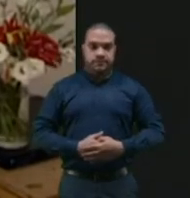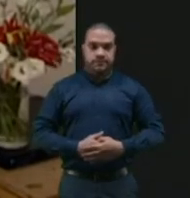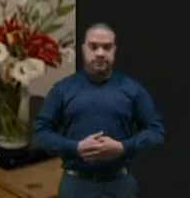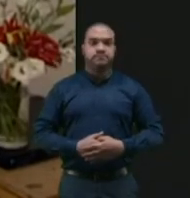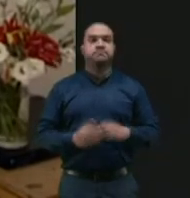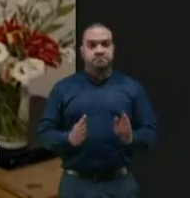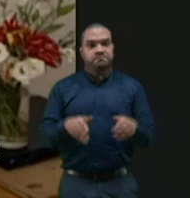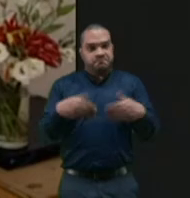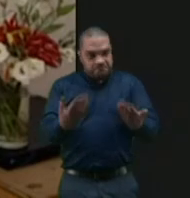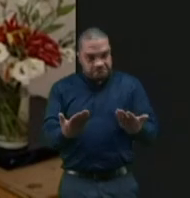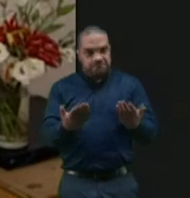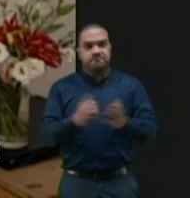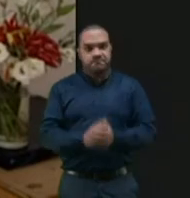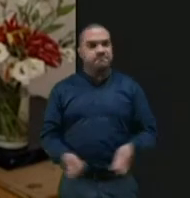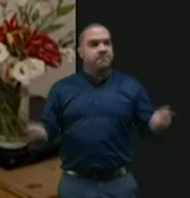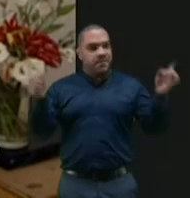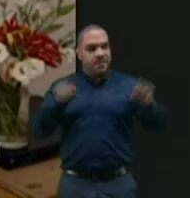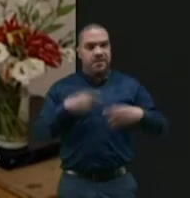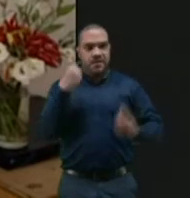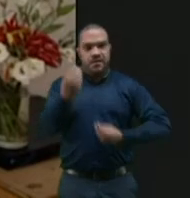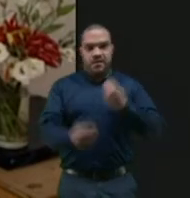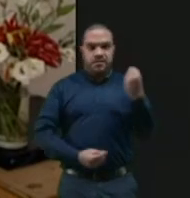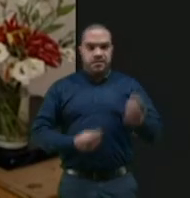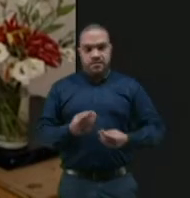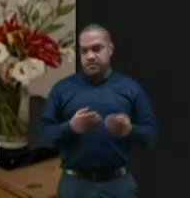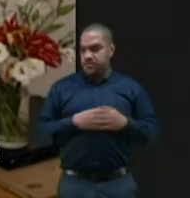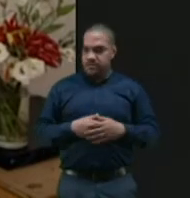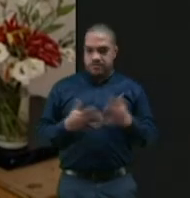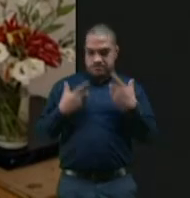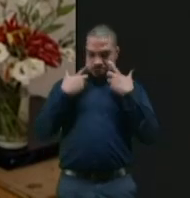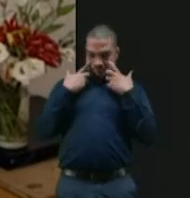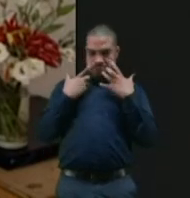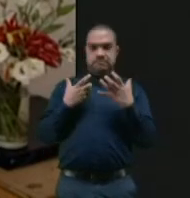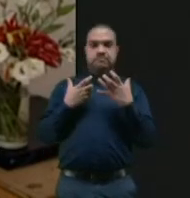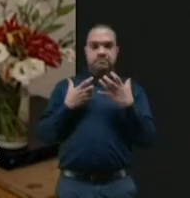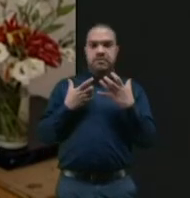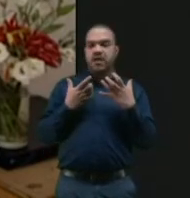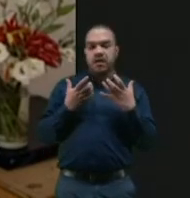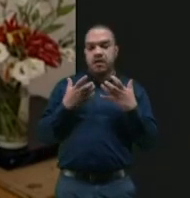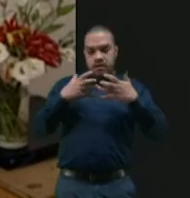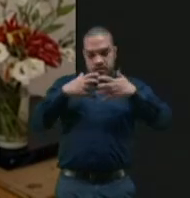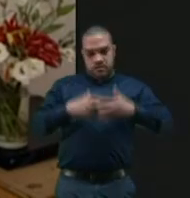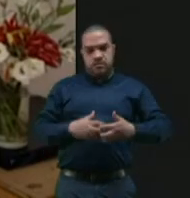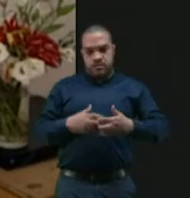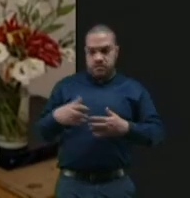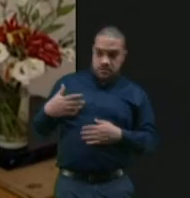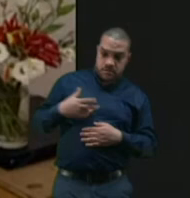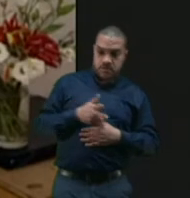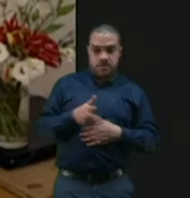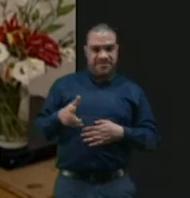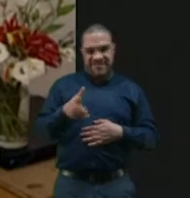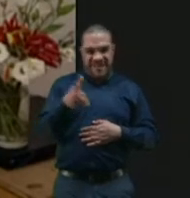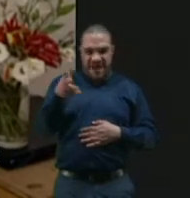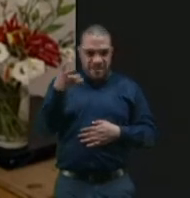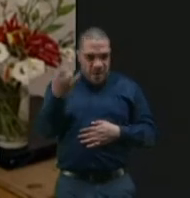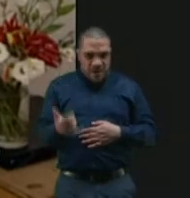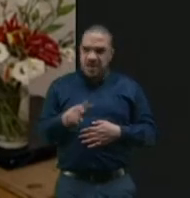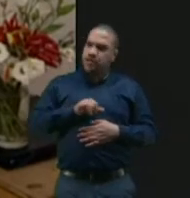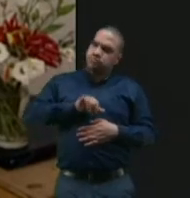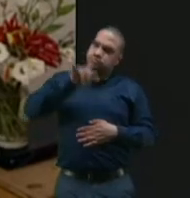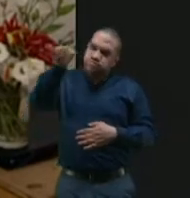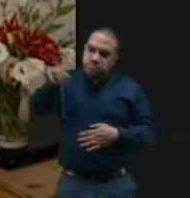Entonces, otra cosa viene con el secreto más grande en la industria. No viajamos mucho ahora debido al COVID-19,